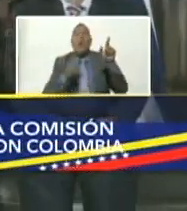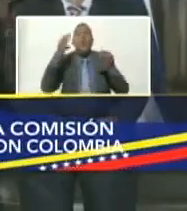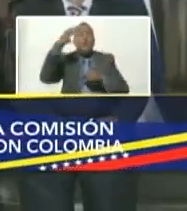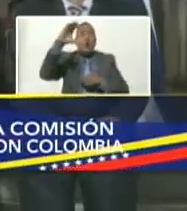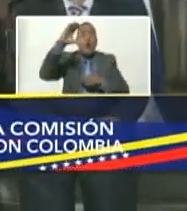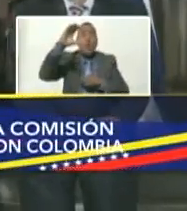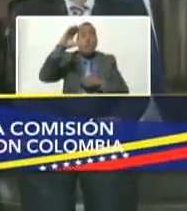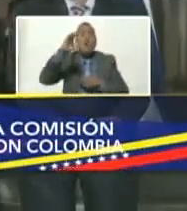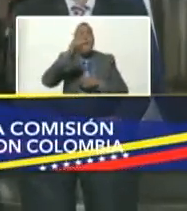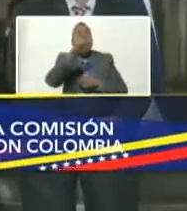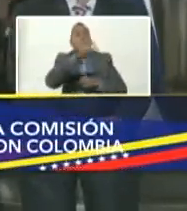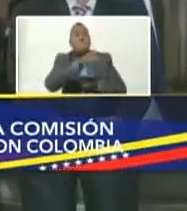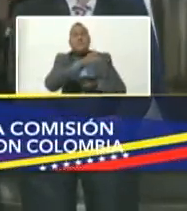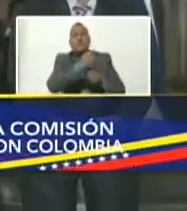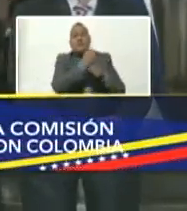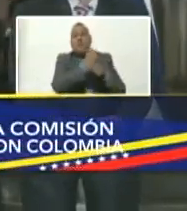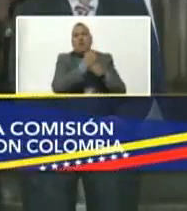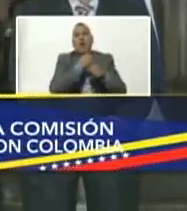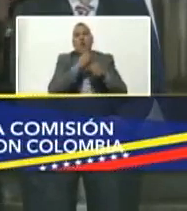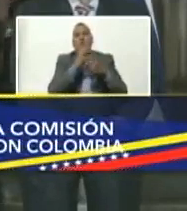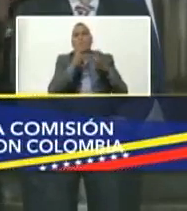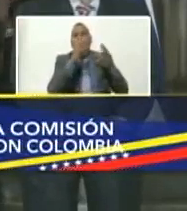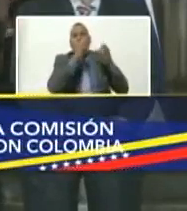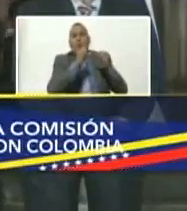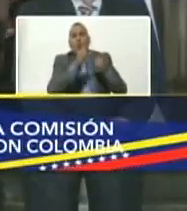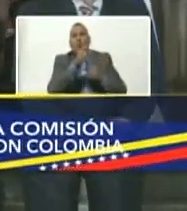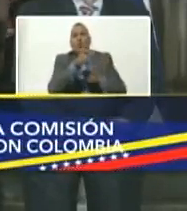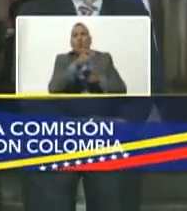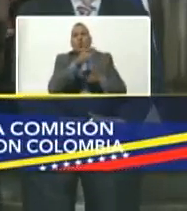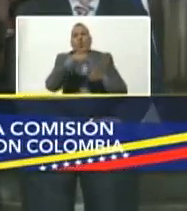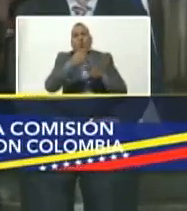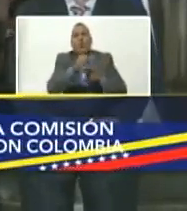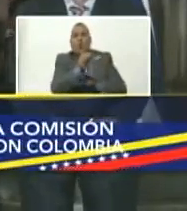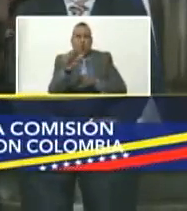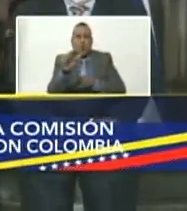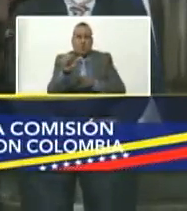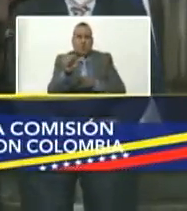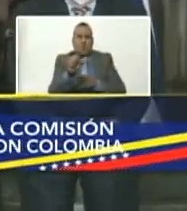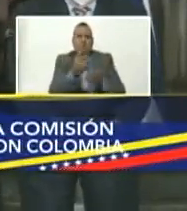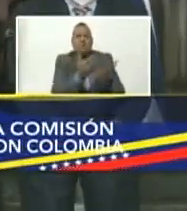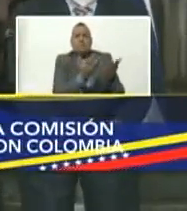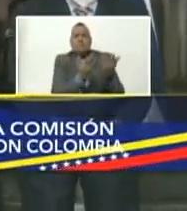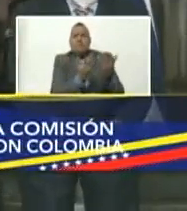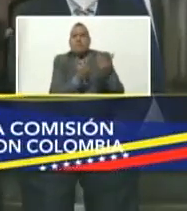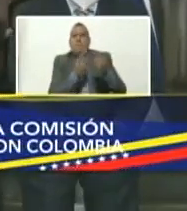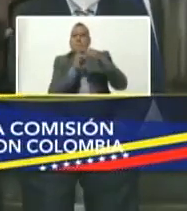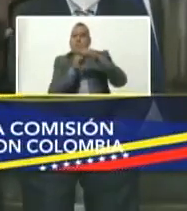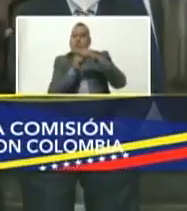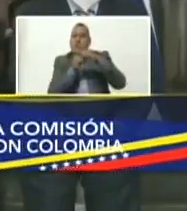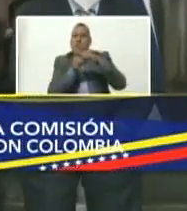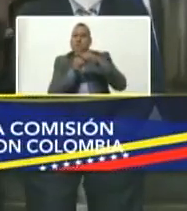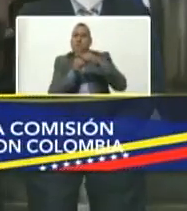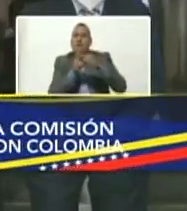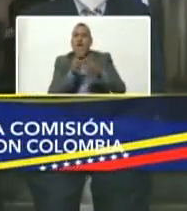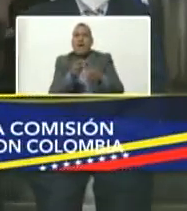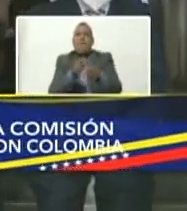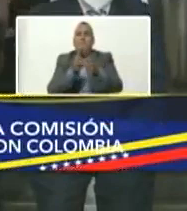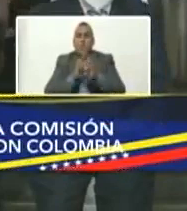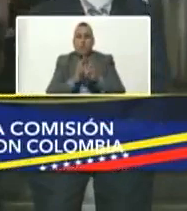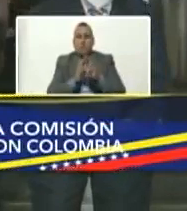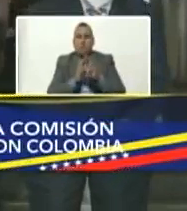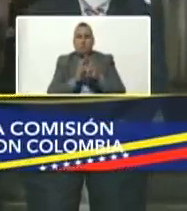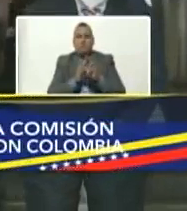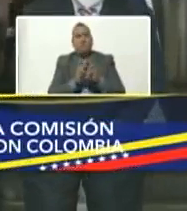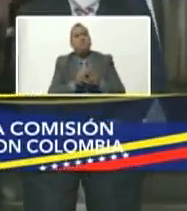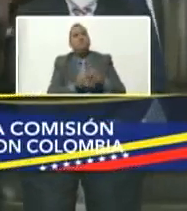senadoras, y en las próximas semanas, bueno, le den buenas noticias a los dos países. Los dos pueblos,